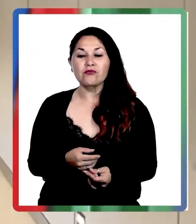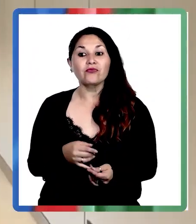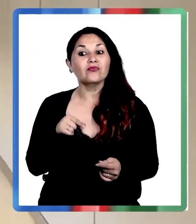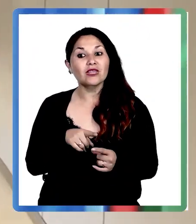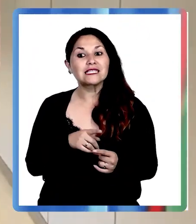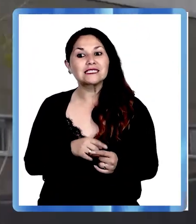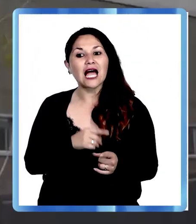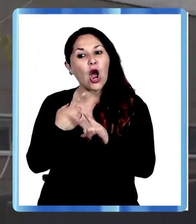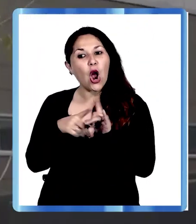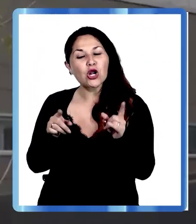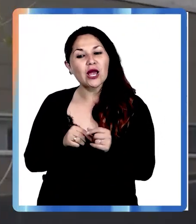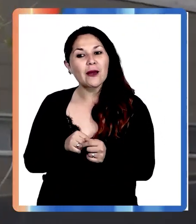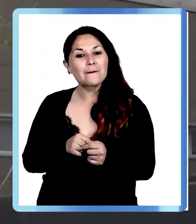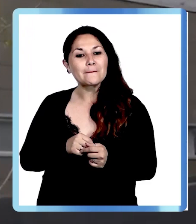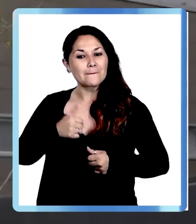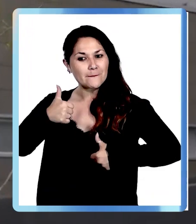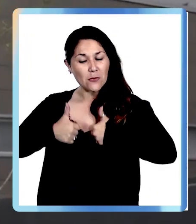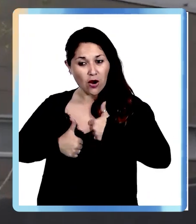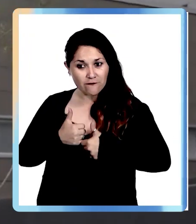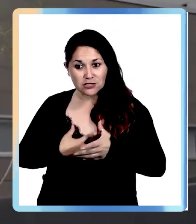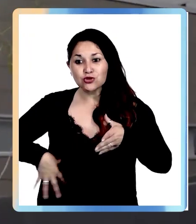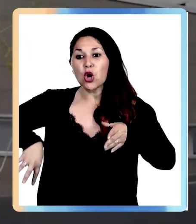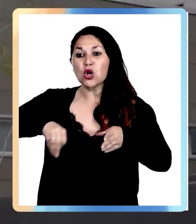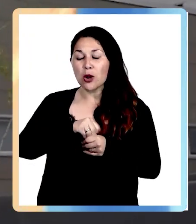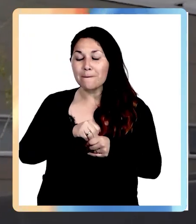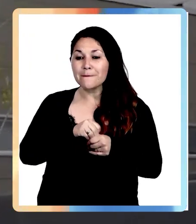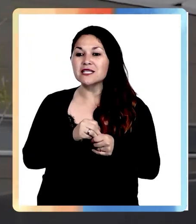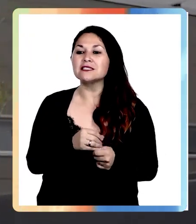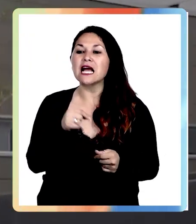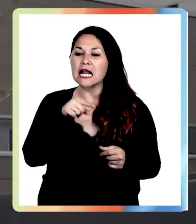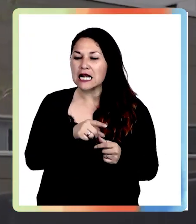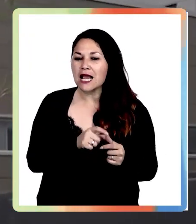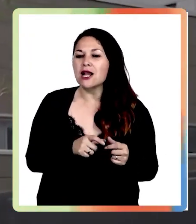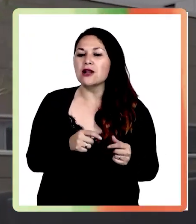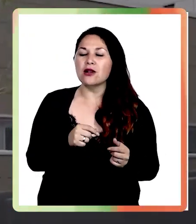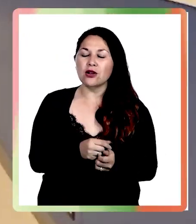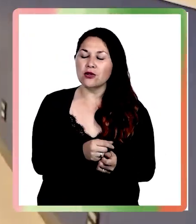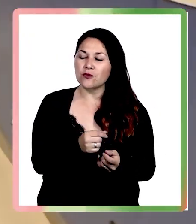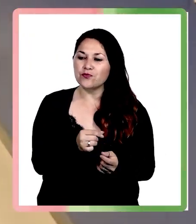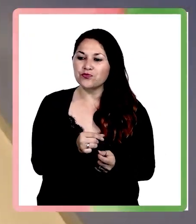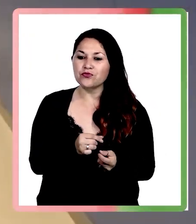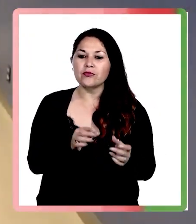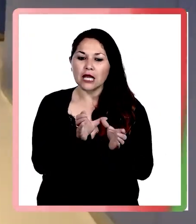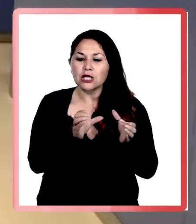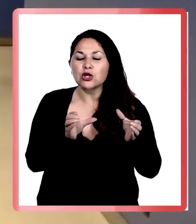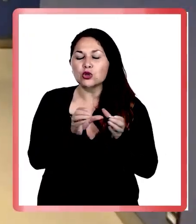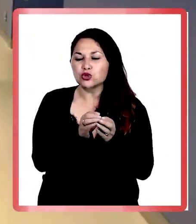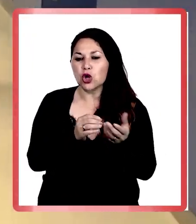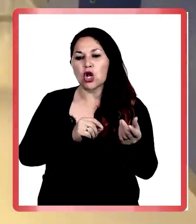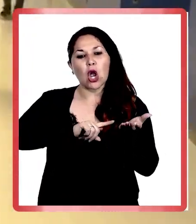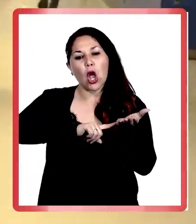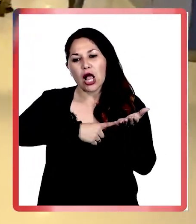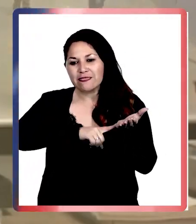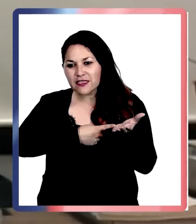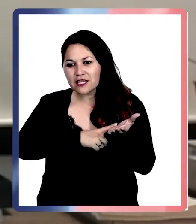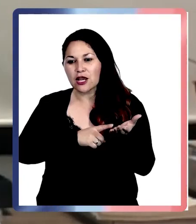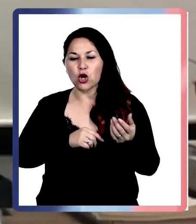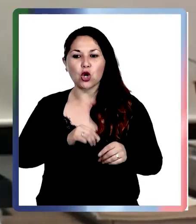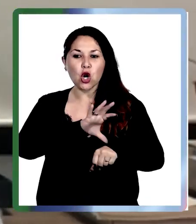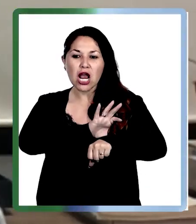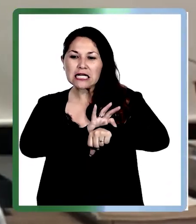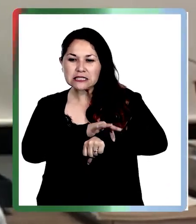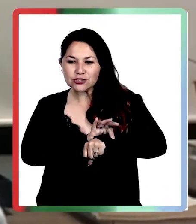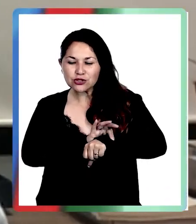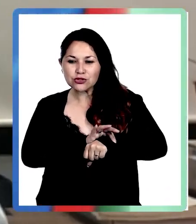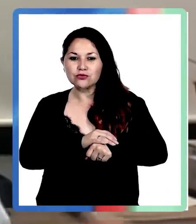Que otras profesiones de la salud sean incorporadas al Código Sanitario, evidentemente. Por ejemplo, los tecnólogos médicos, los